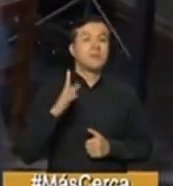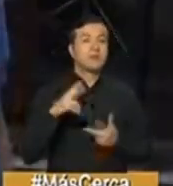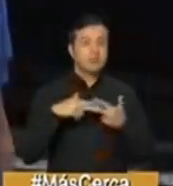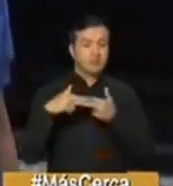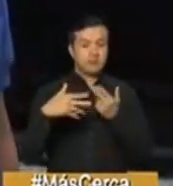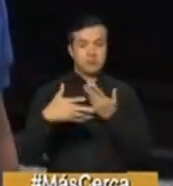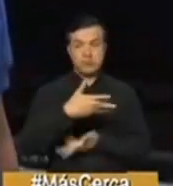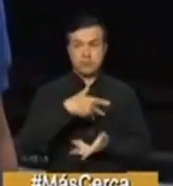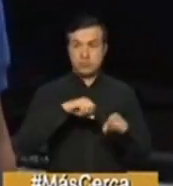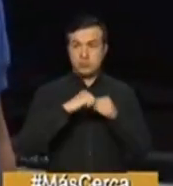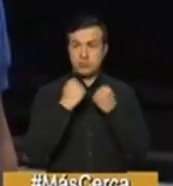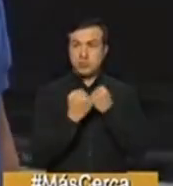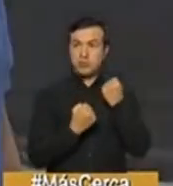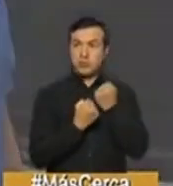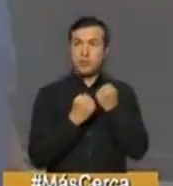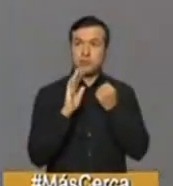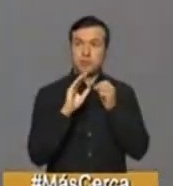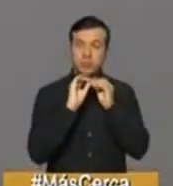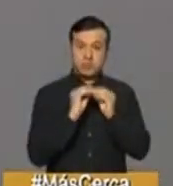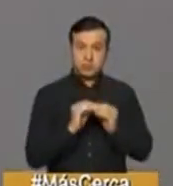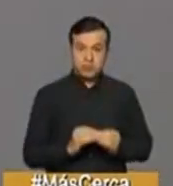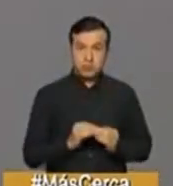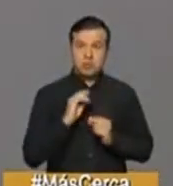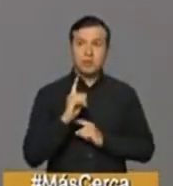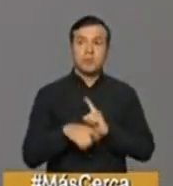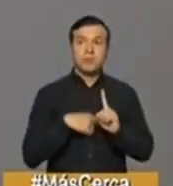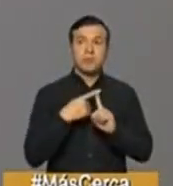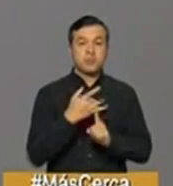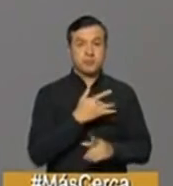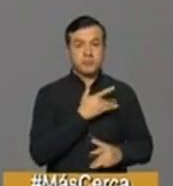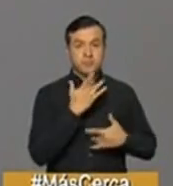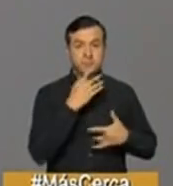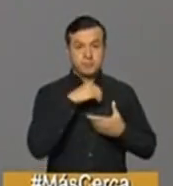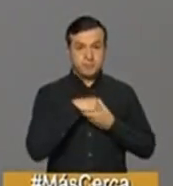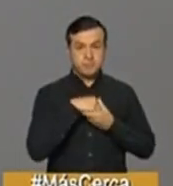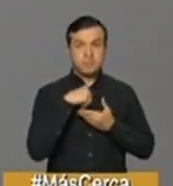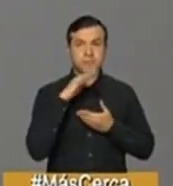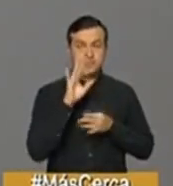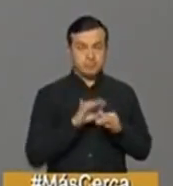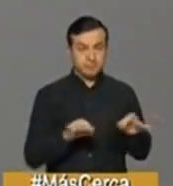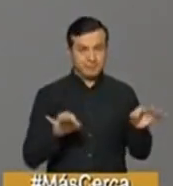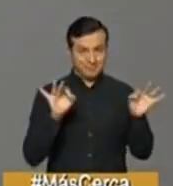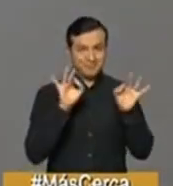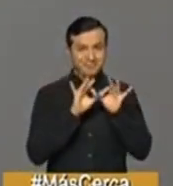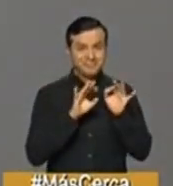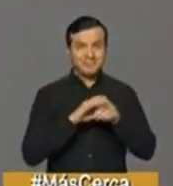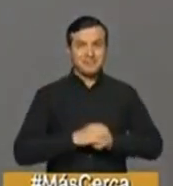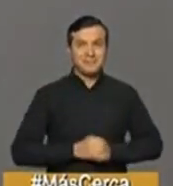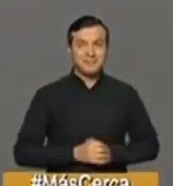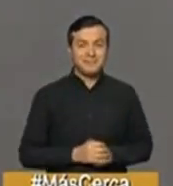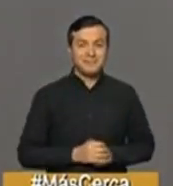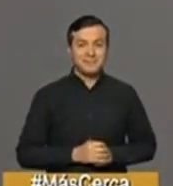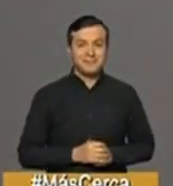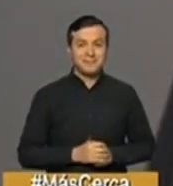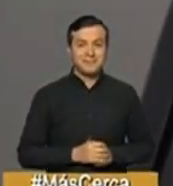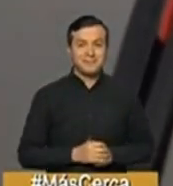social y no solo aporta su formación académica, sino espiritual. Marielena Vaca, Medios Públicos.